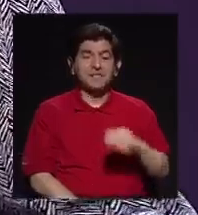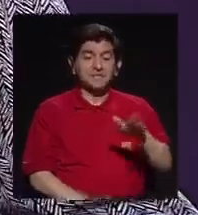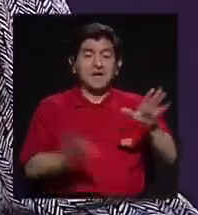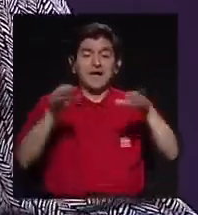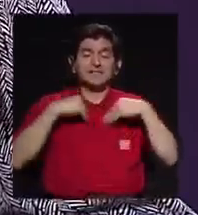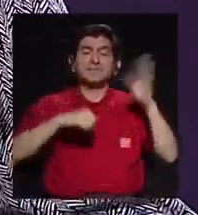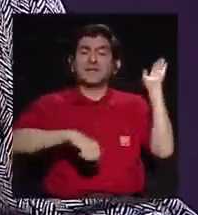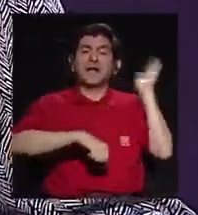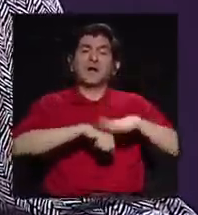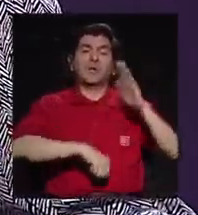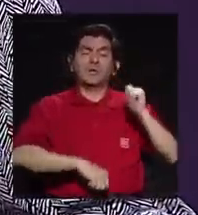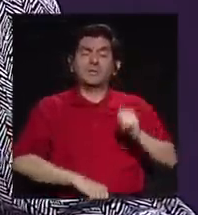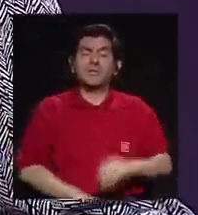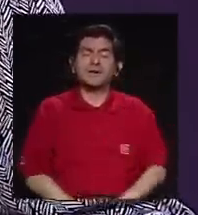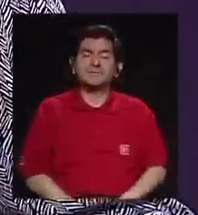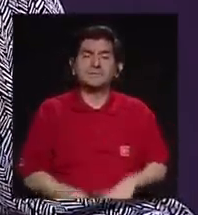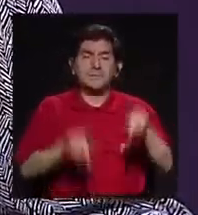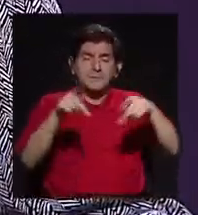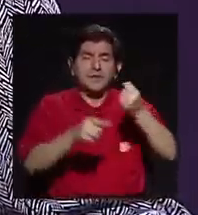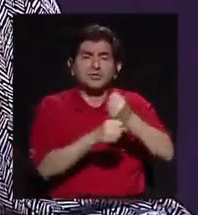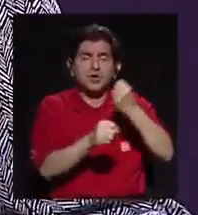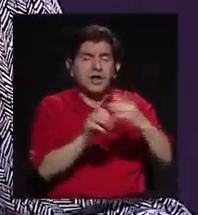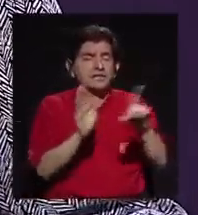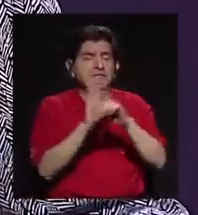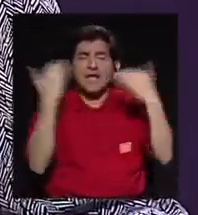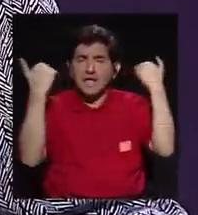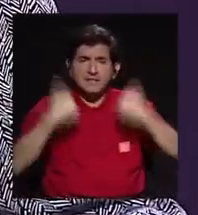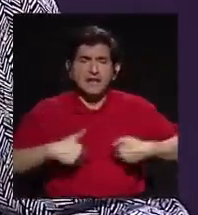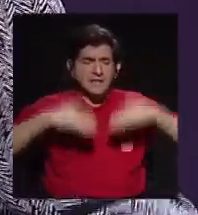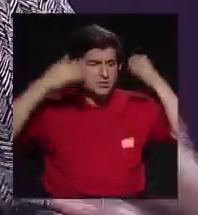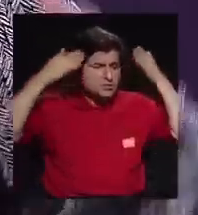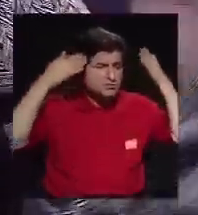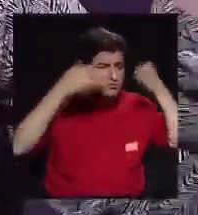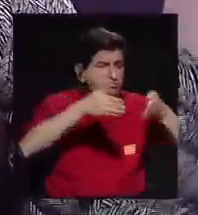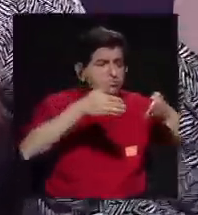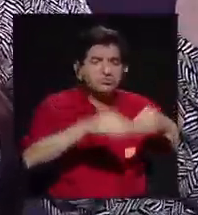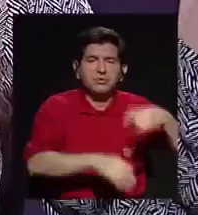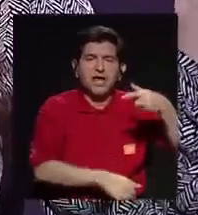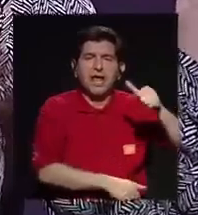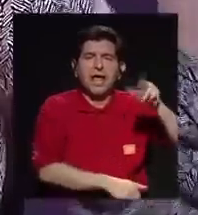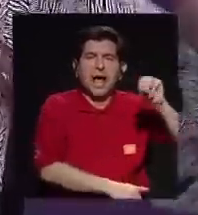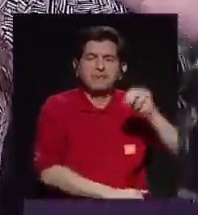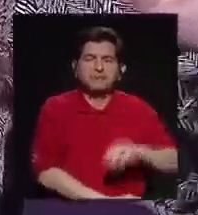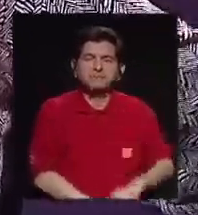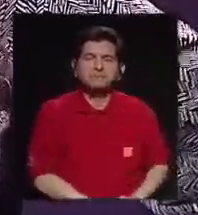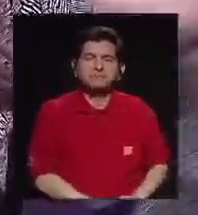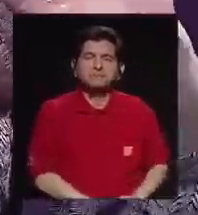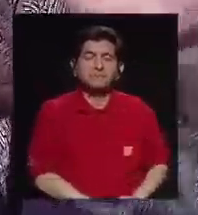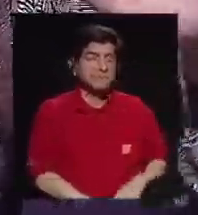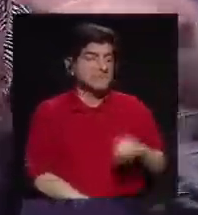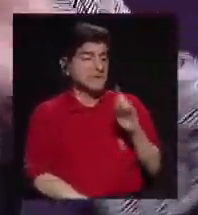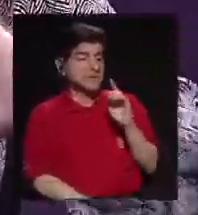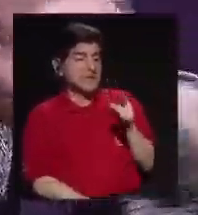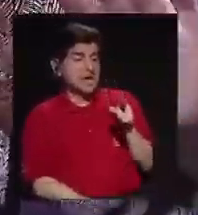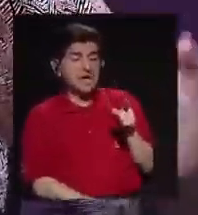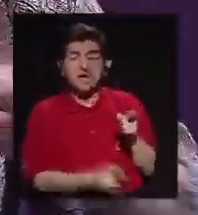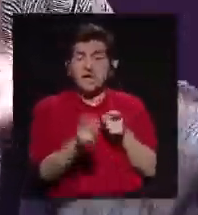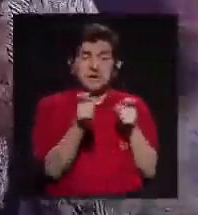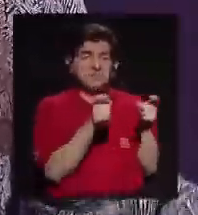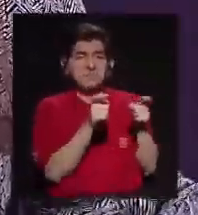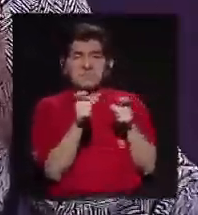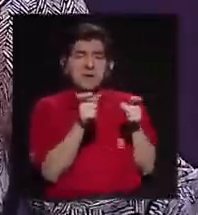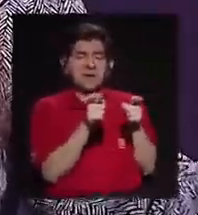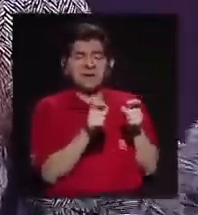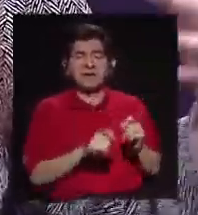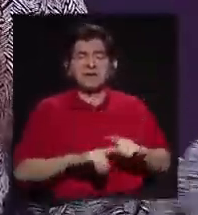¿verdad? O sea, muchas veces quienes trabajamos en derechos humanos nos centramos en la GAM, ¿verdad? Y de ahí manejamos un poco